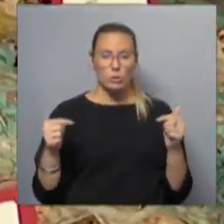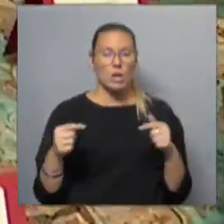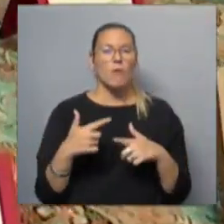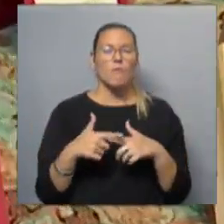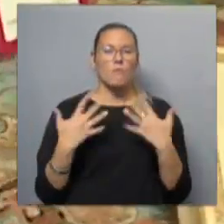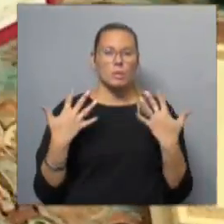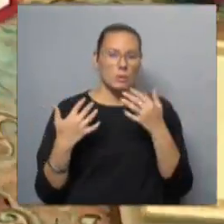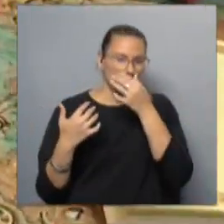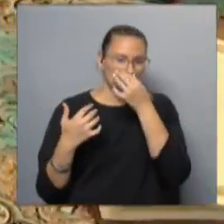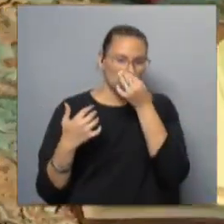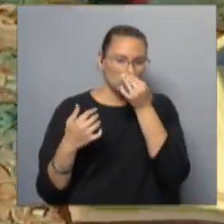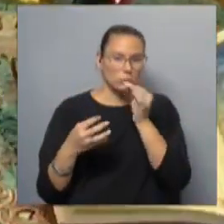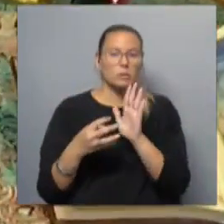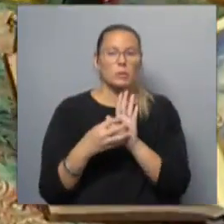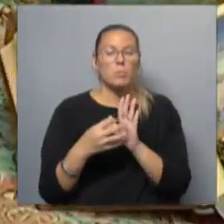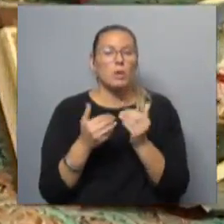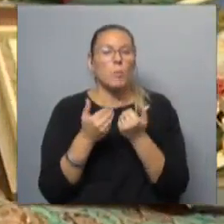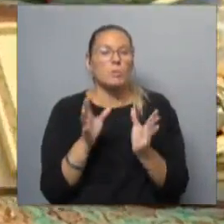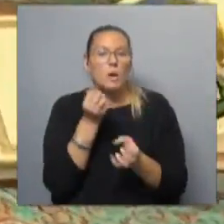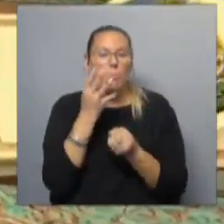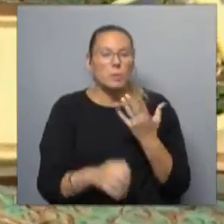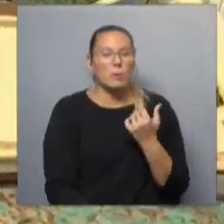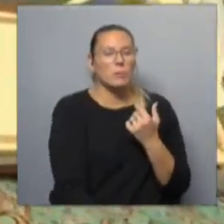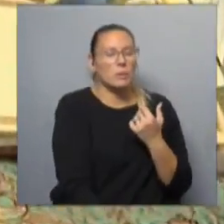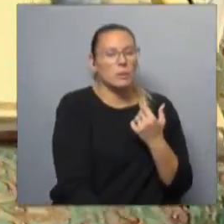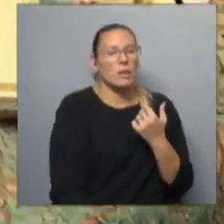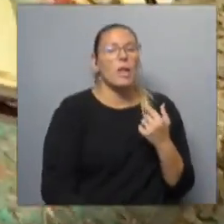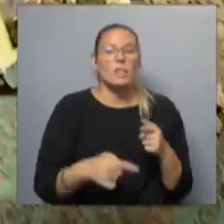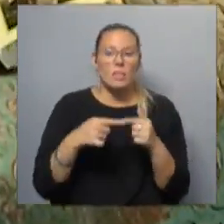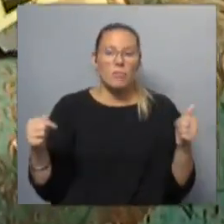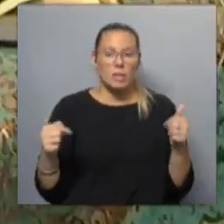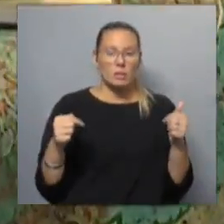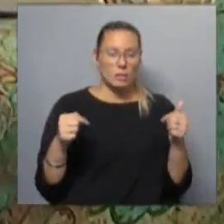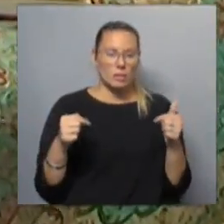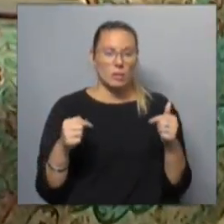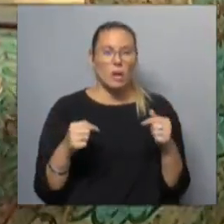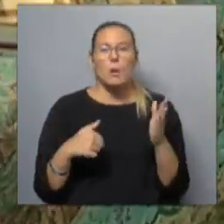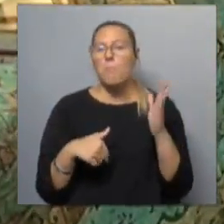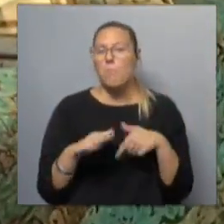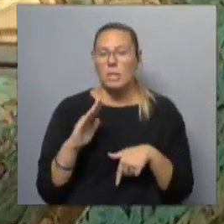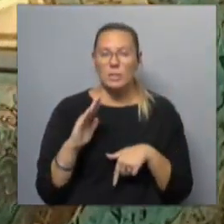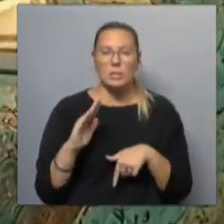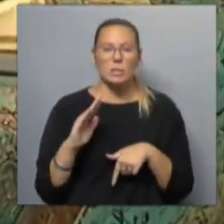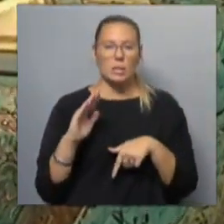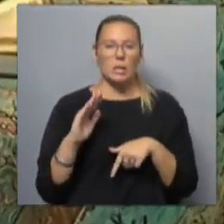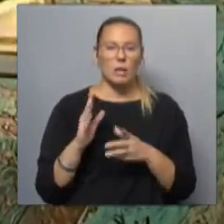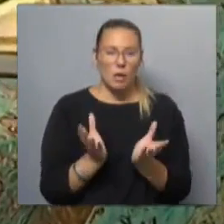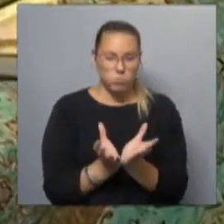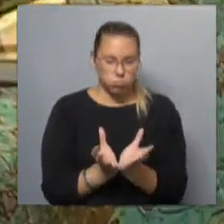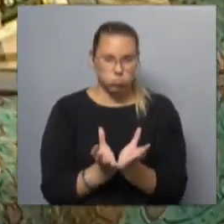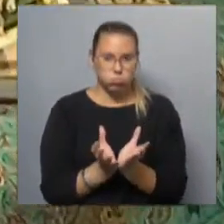festejo simbólico de la entrada de la primavera, con distintos elementos. Quizás el más representativo es el